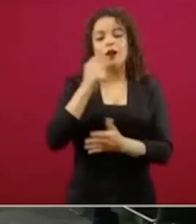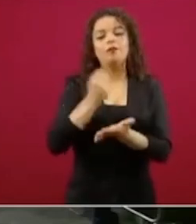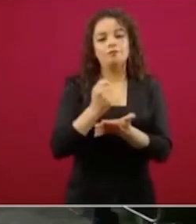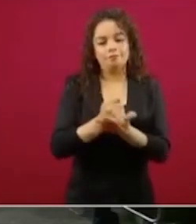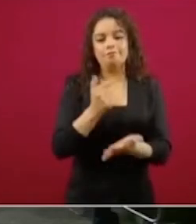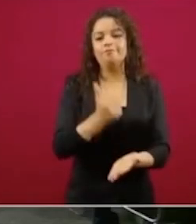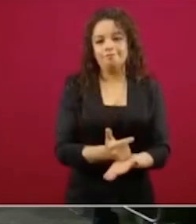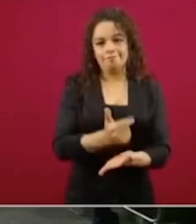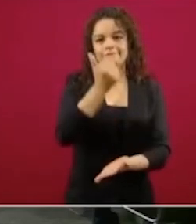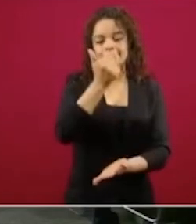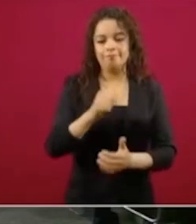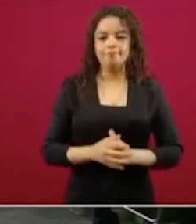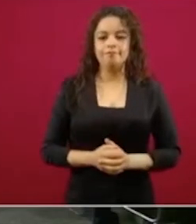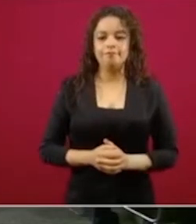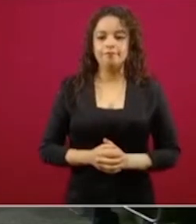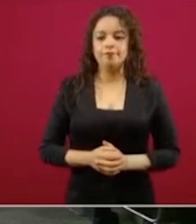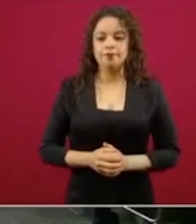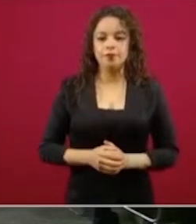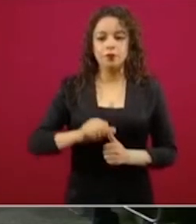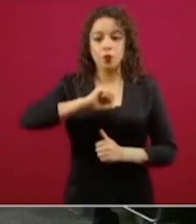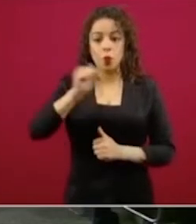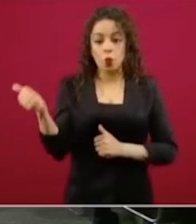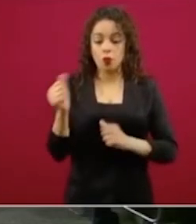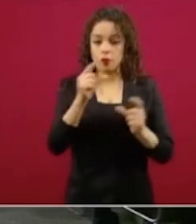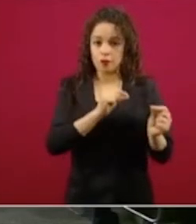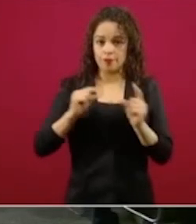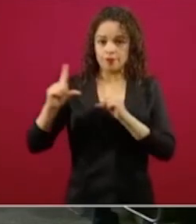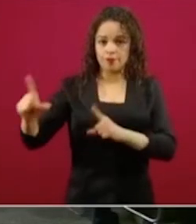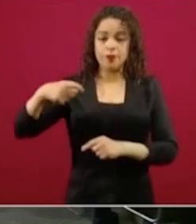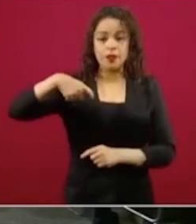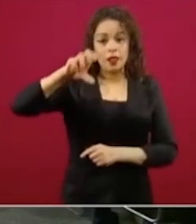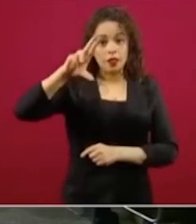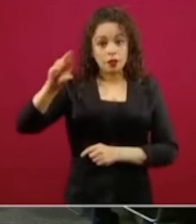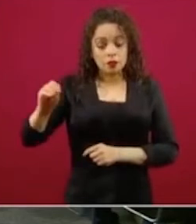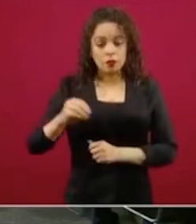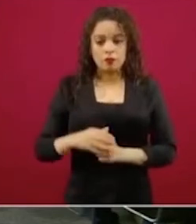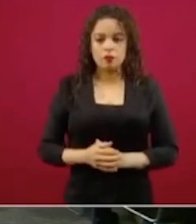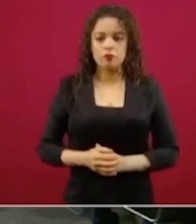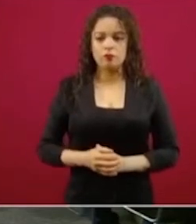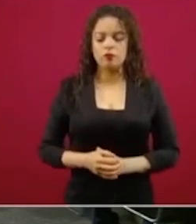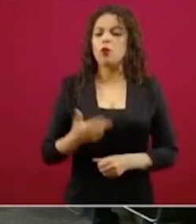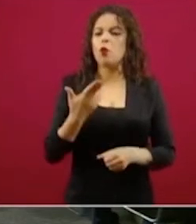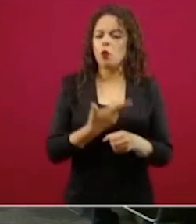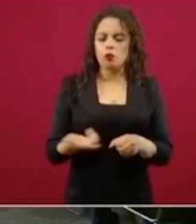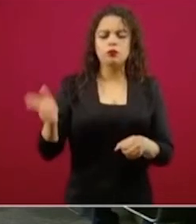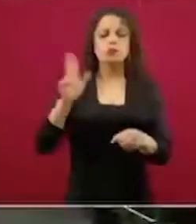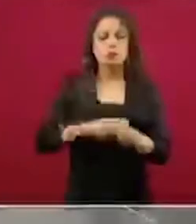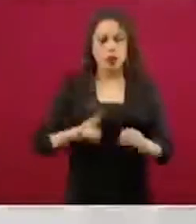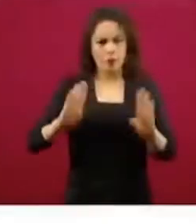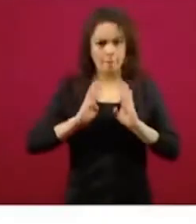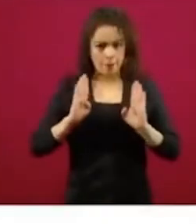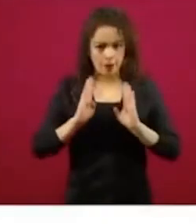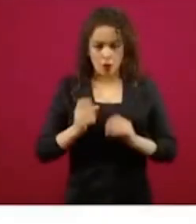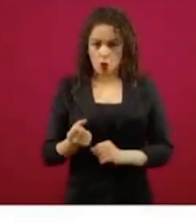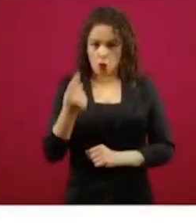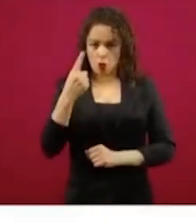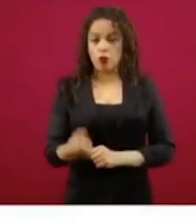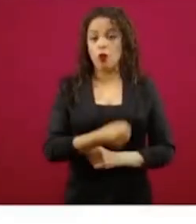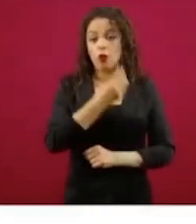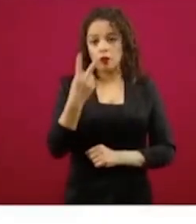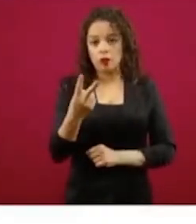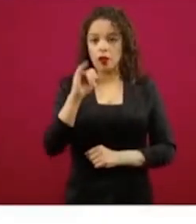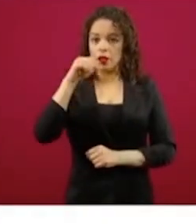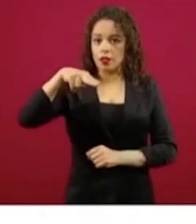hay que seguir por favor quintana roo tenemos un hospital militar y 2 darín xavi